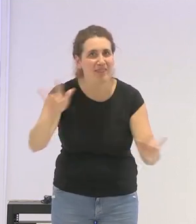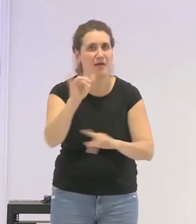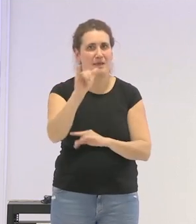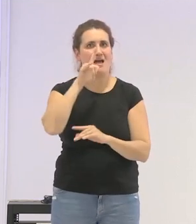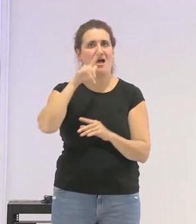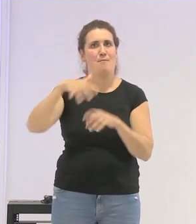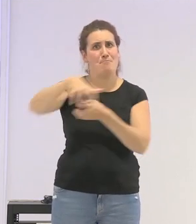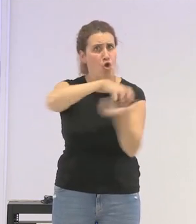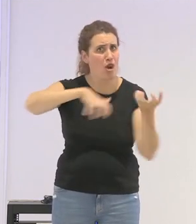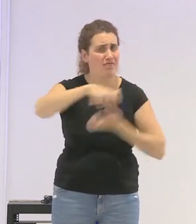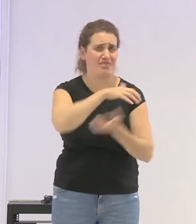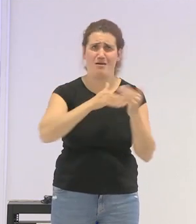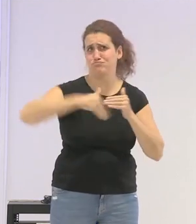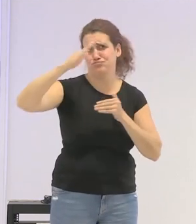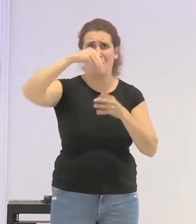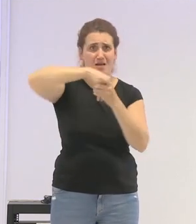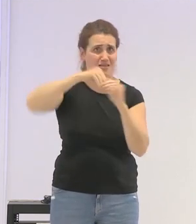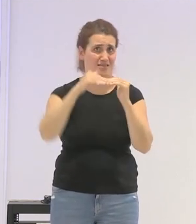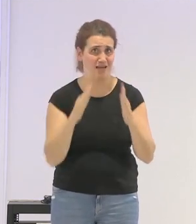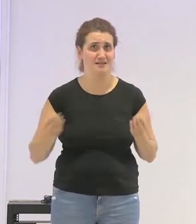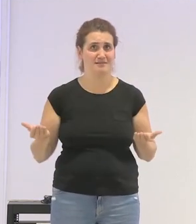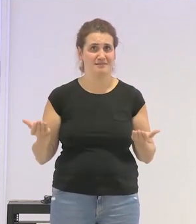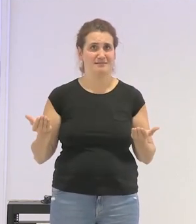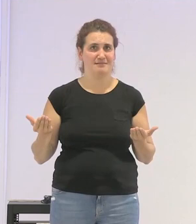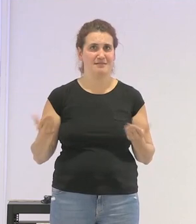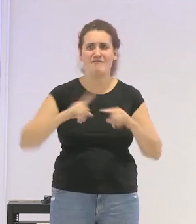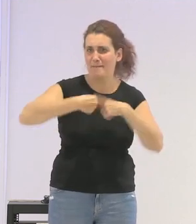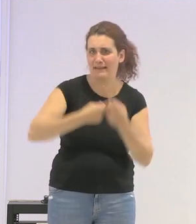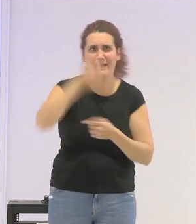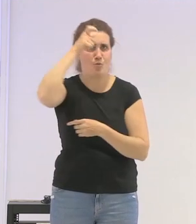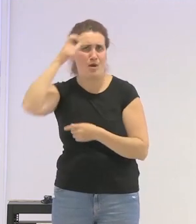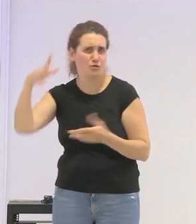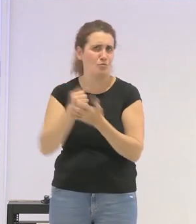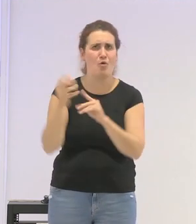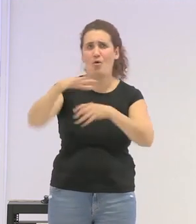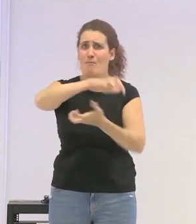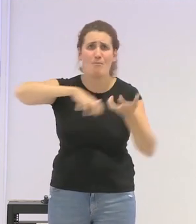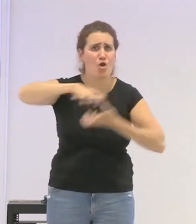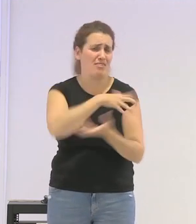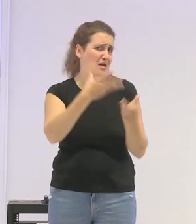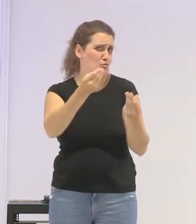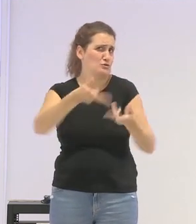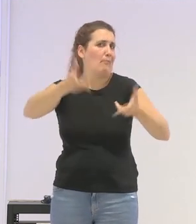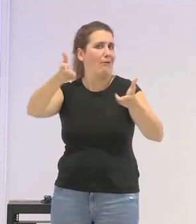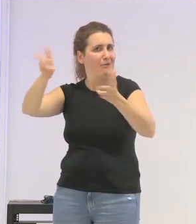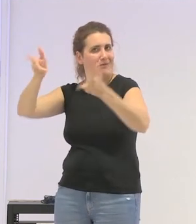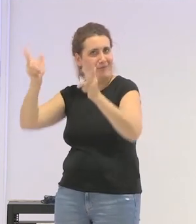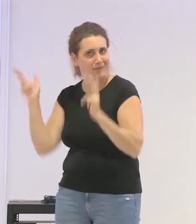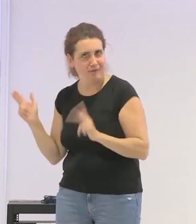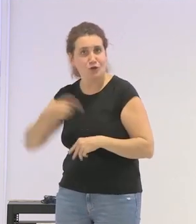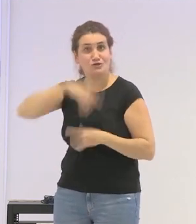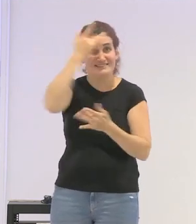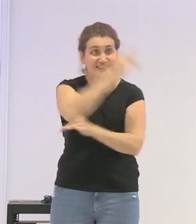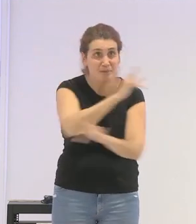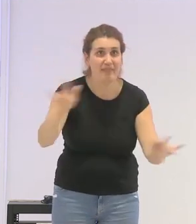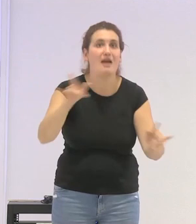violencia dentro de los hogares y dentro de las familias, dentro de los pueblos, que hemos tenido que visibilizar a través